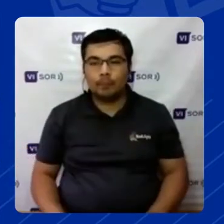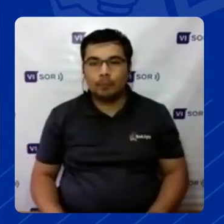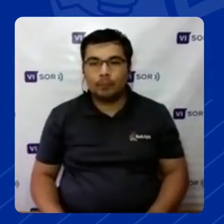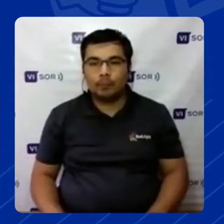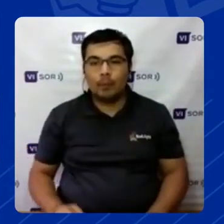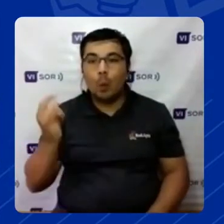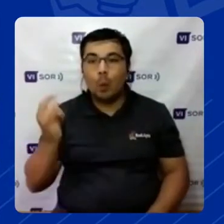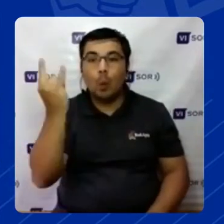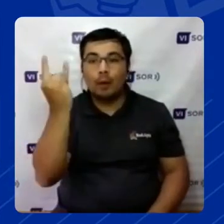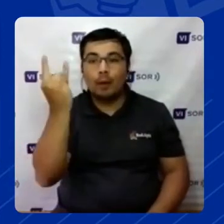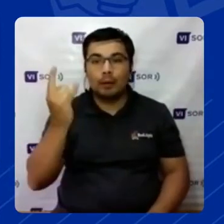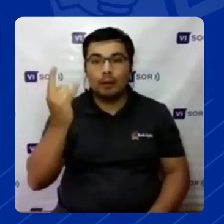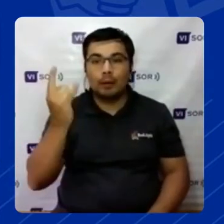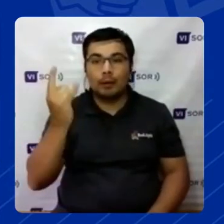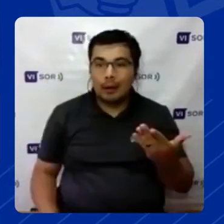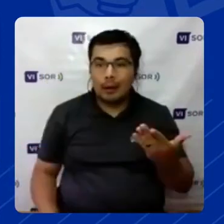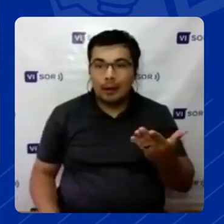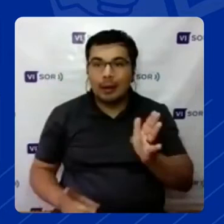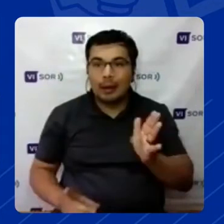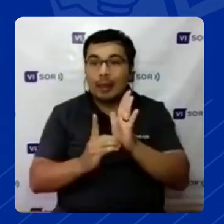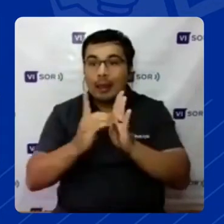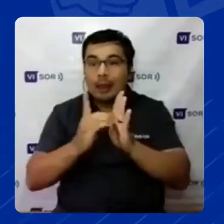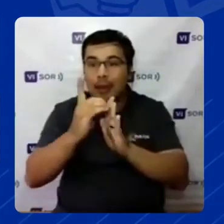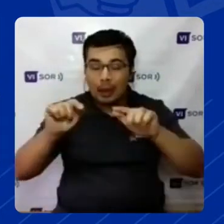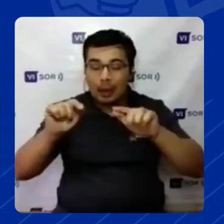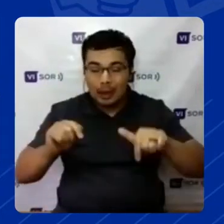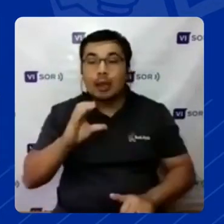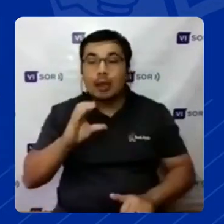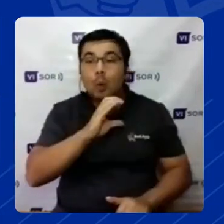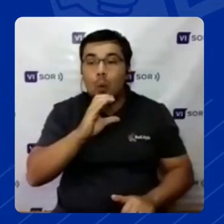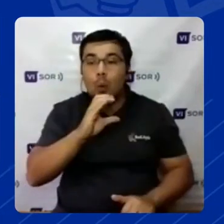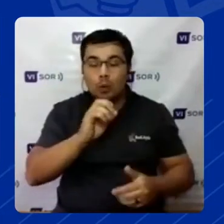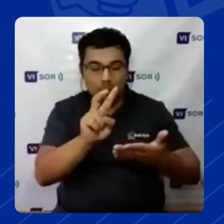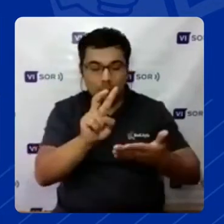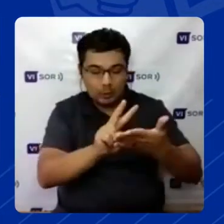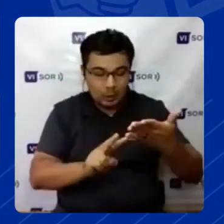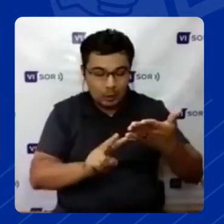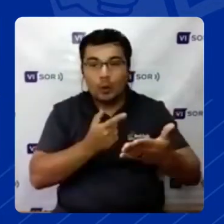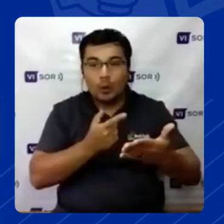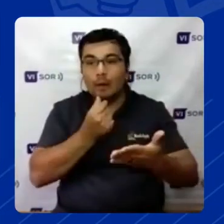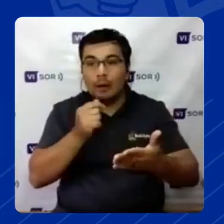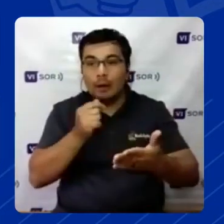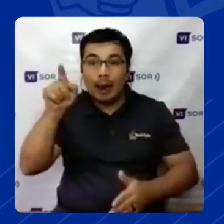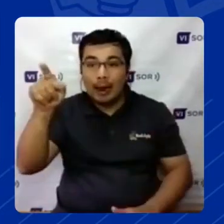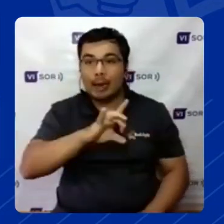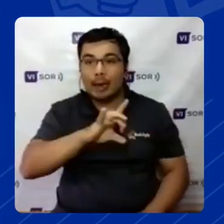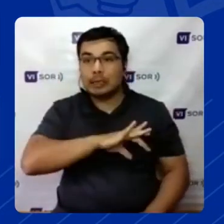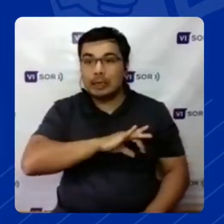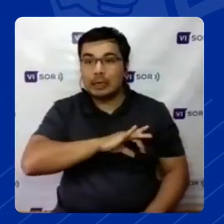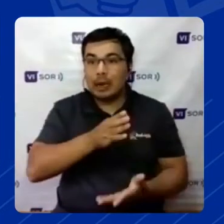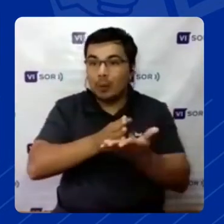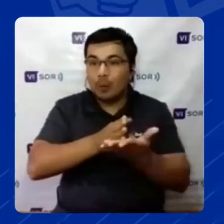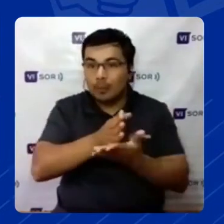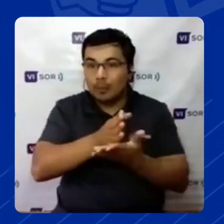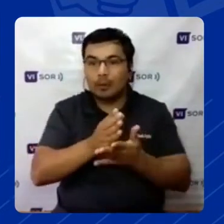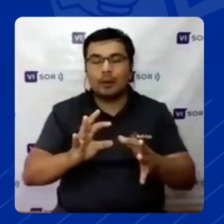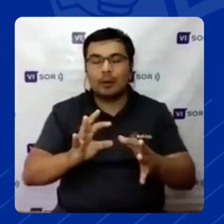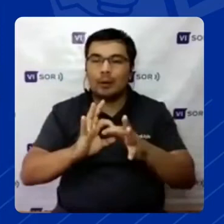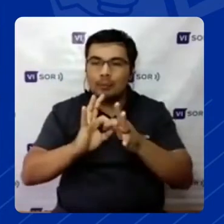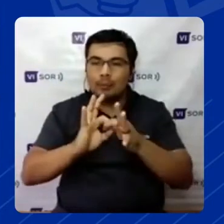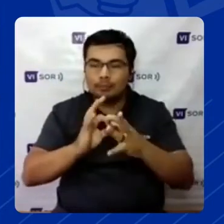empezar este curso de lectura fácil allá en Chile, y nos alegramos mucho de que esta semilla de la lectura